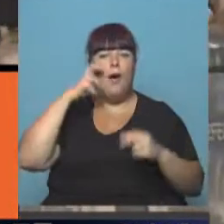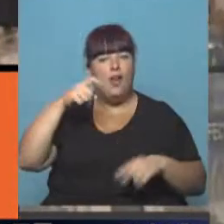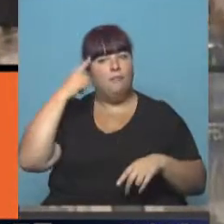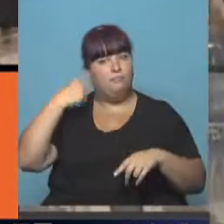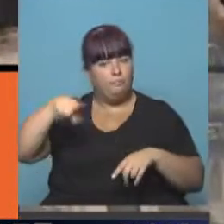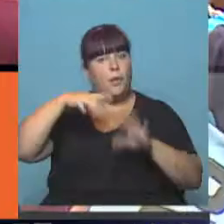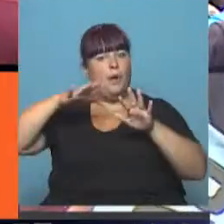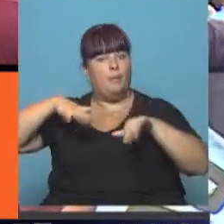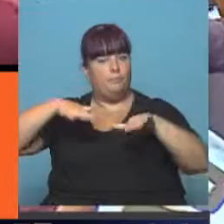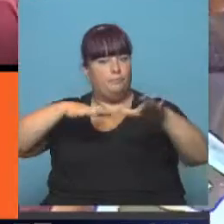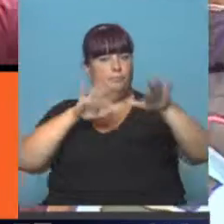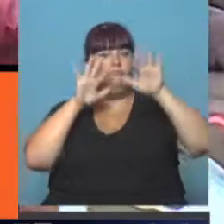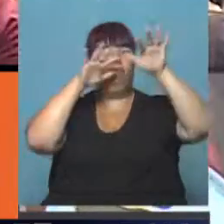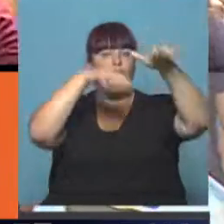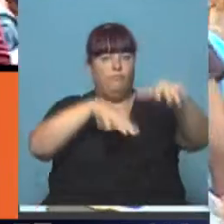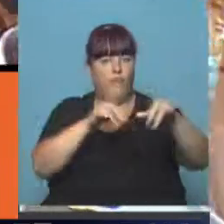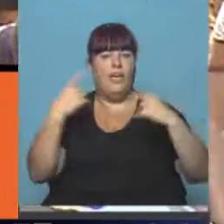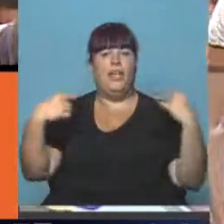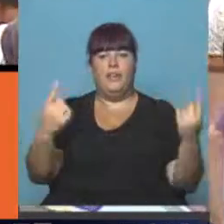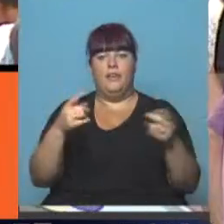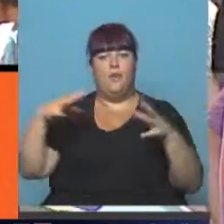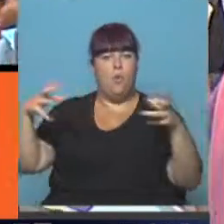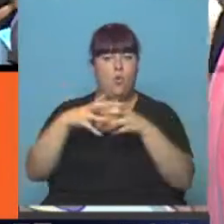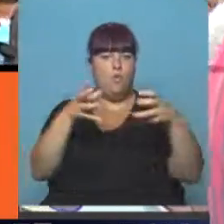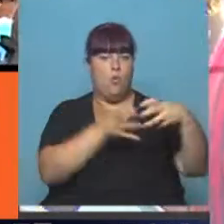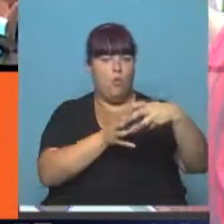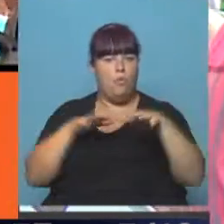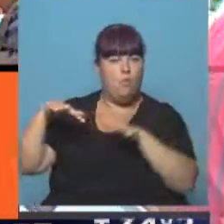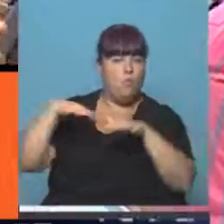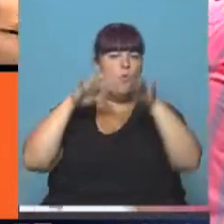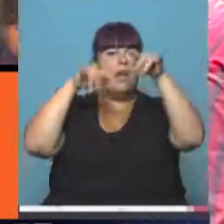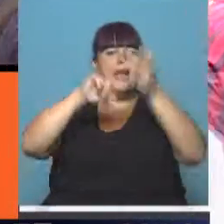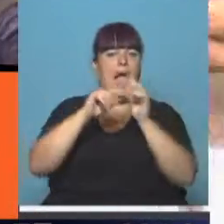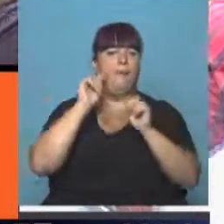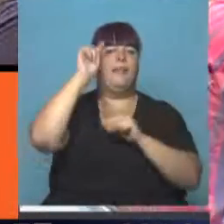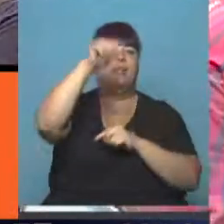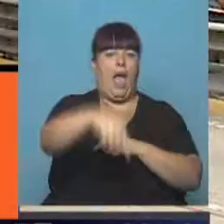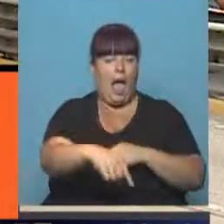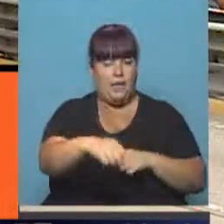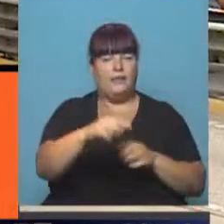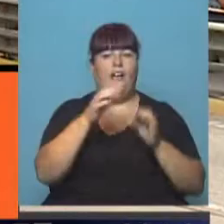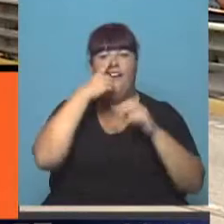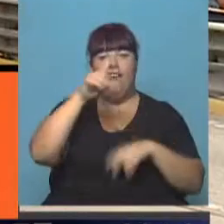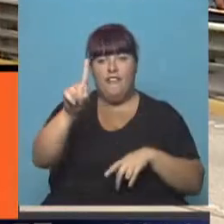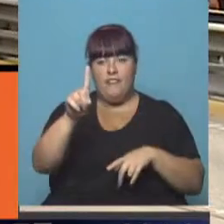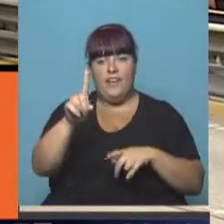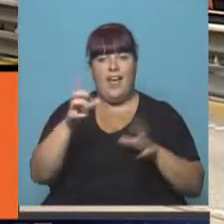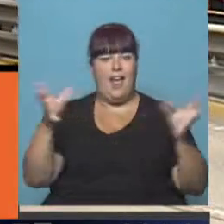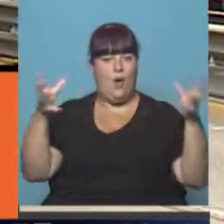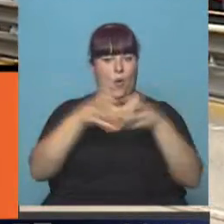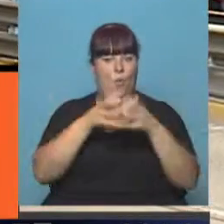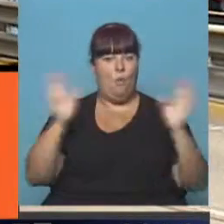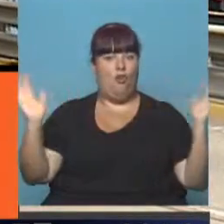pensado avanzar a través de diferentes columnas, atravesando la capital federal, para poder concluir con el resto de